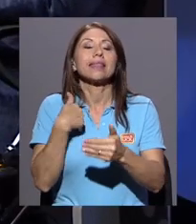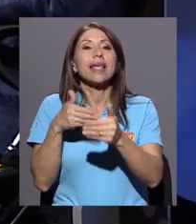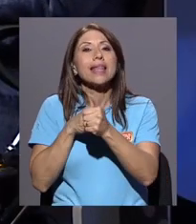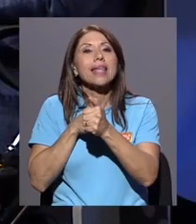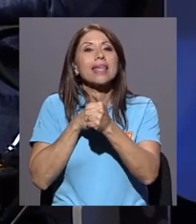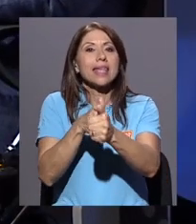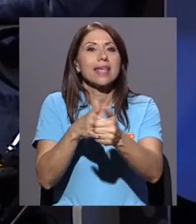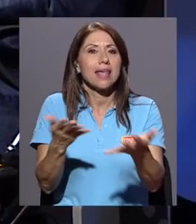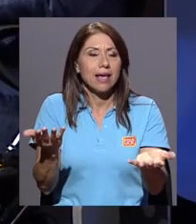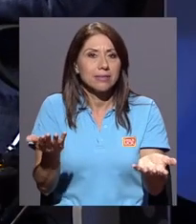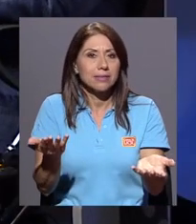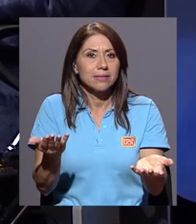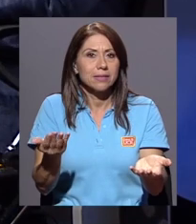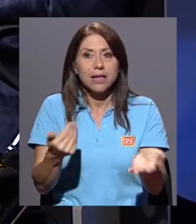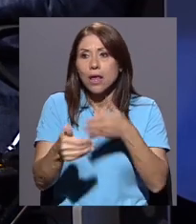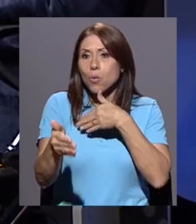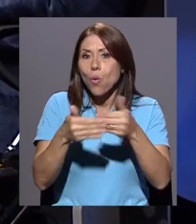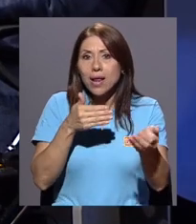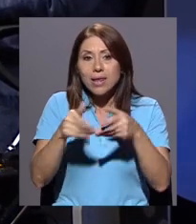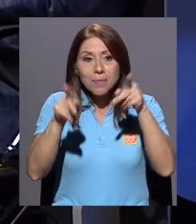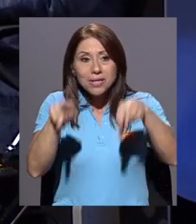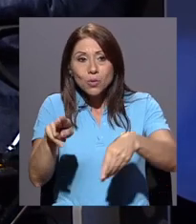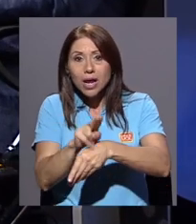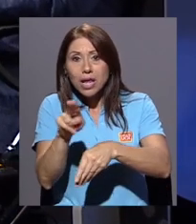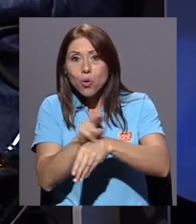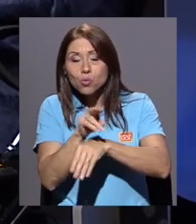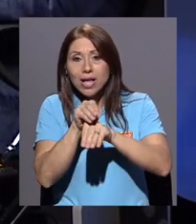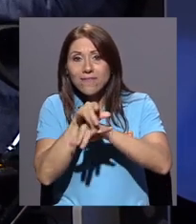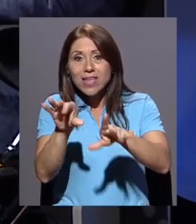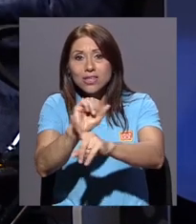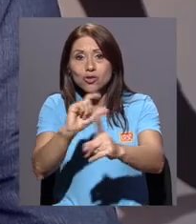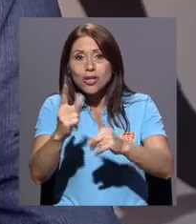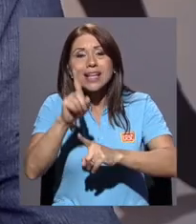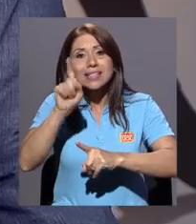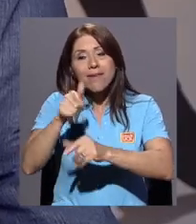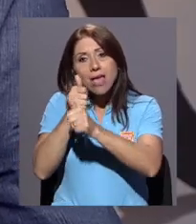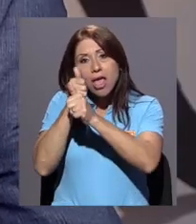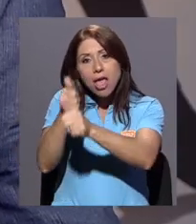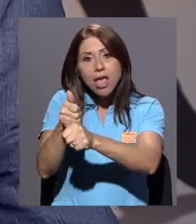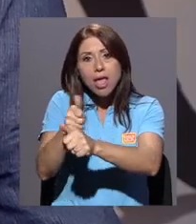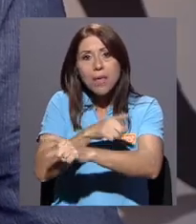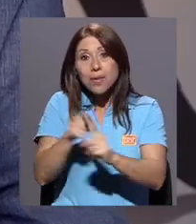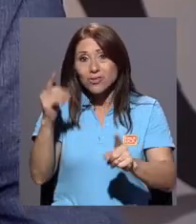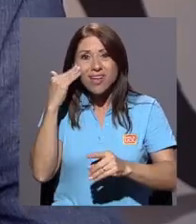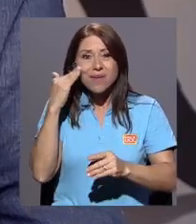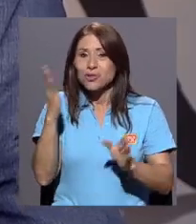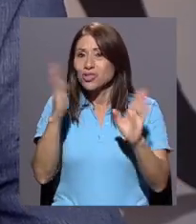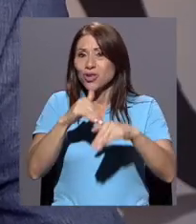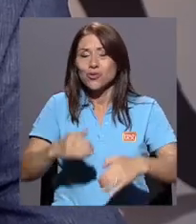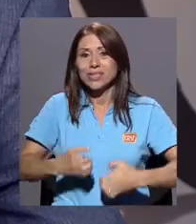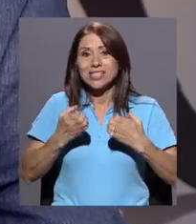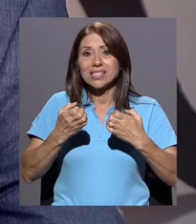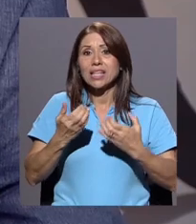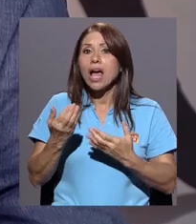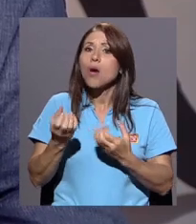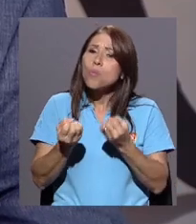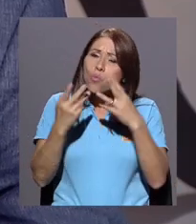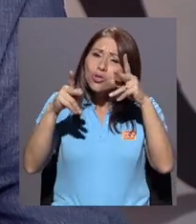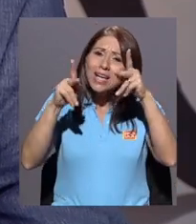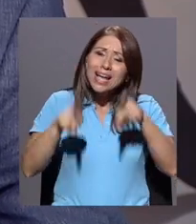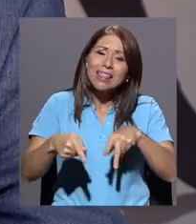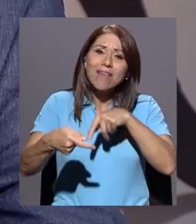digamos, que cualquier usuario de estas redes sociales tiene que obedecer, ¿verdad? Pero sabemos que eso no existe. Hay gente, digamos, que viola